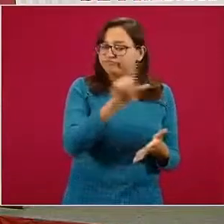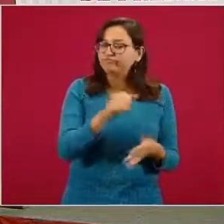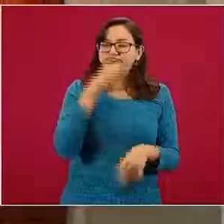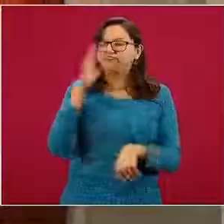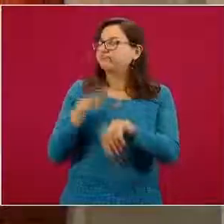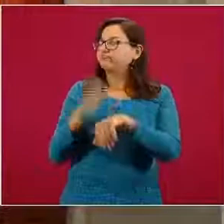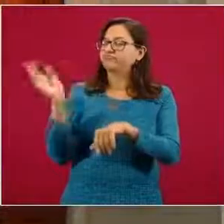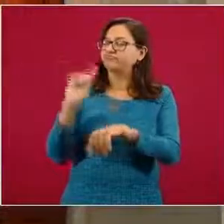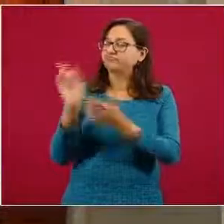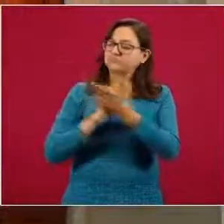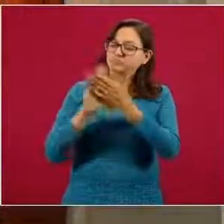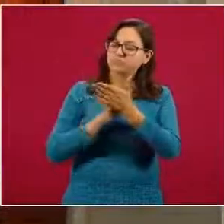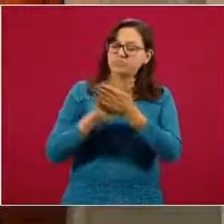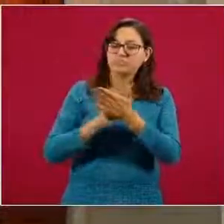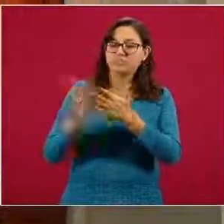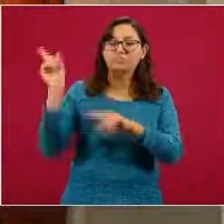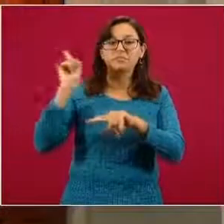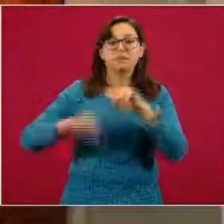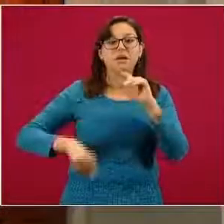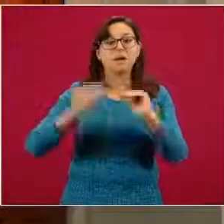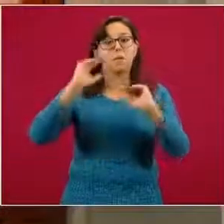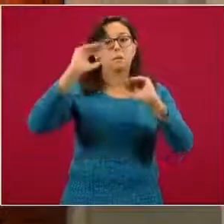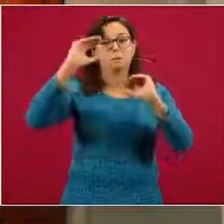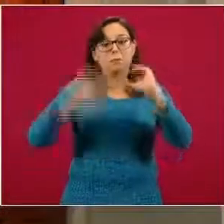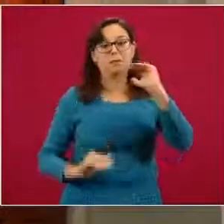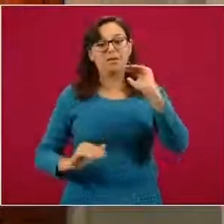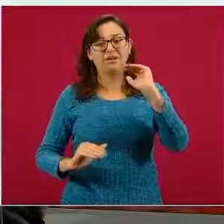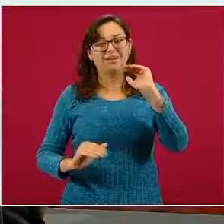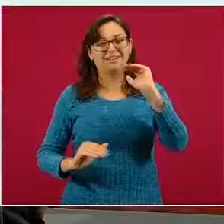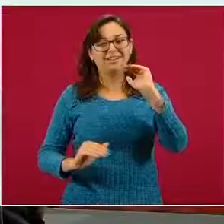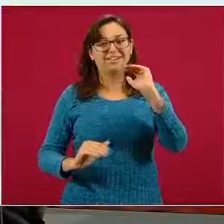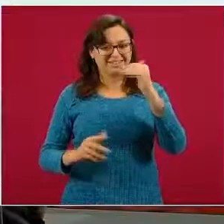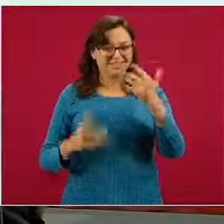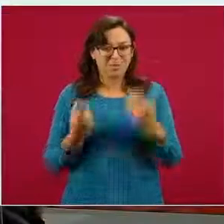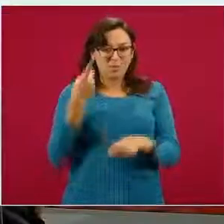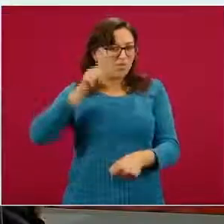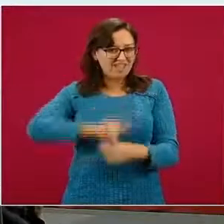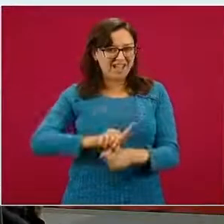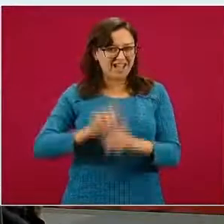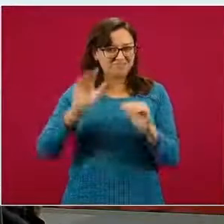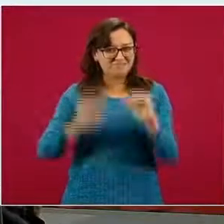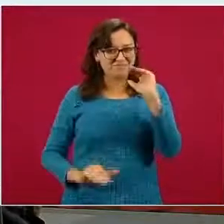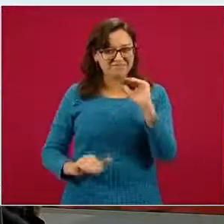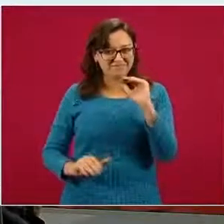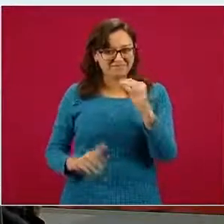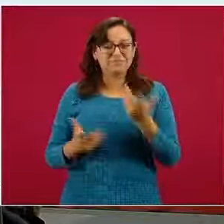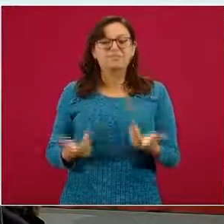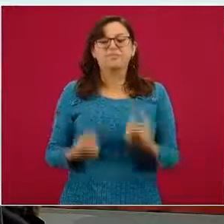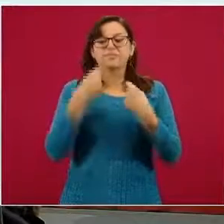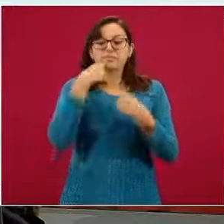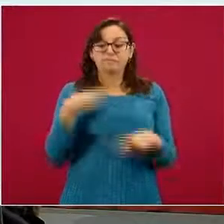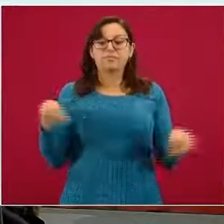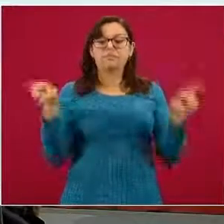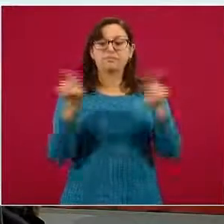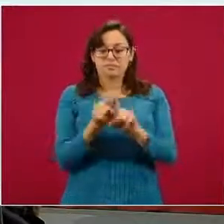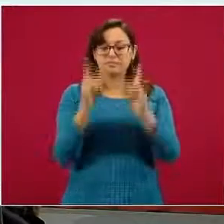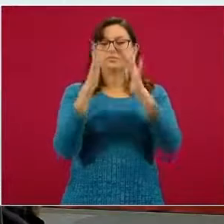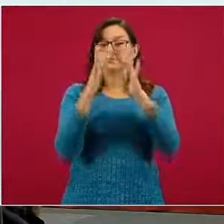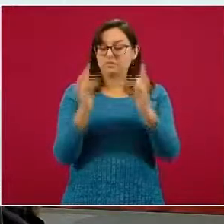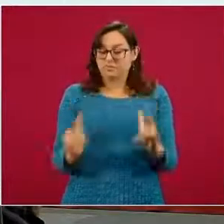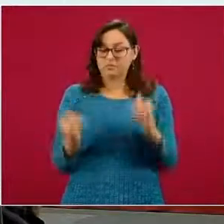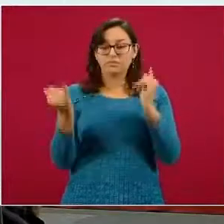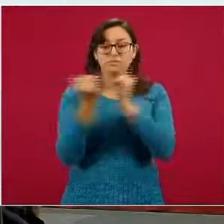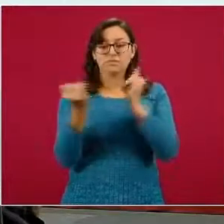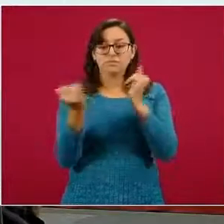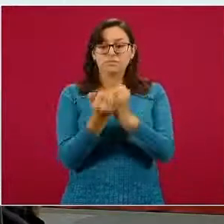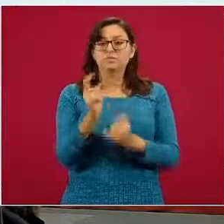no los podemos notificar como tal. Veamos otro ejemplo. Francia, también en su momento,